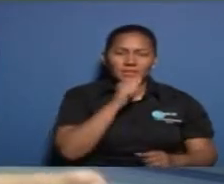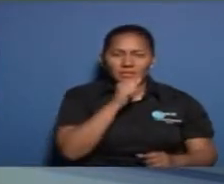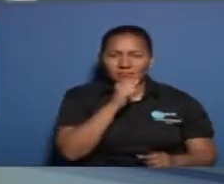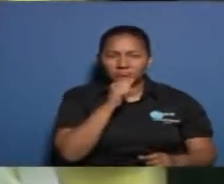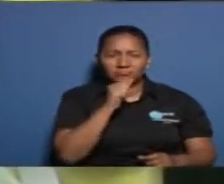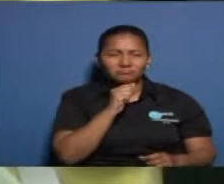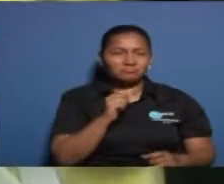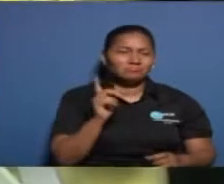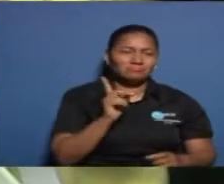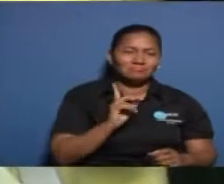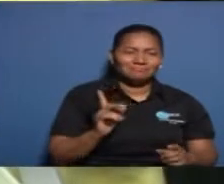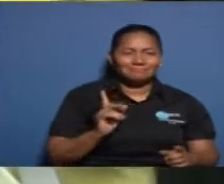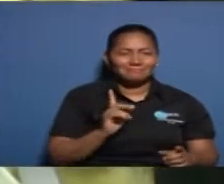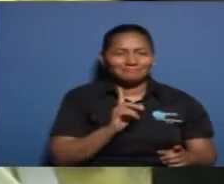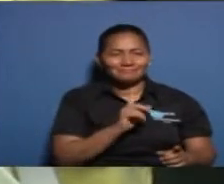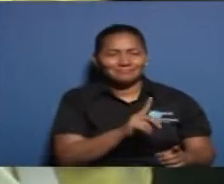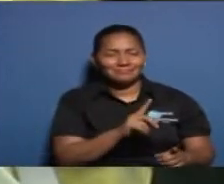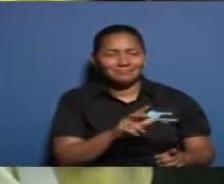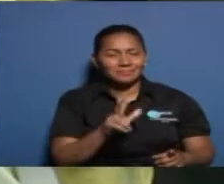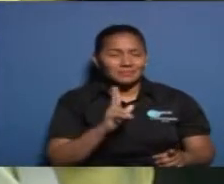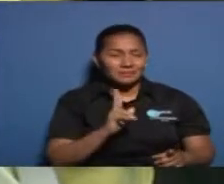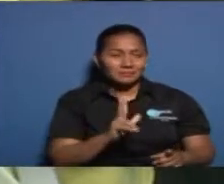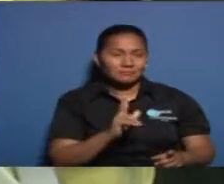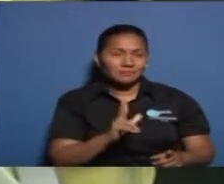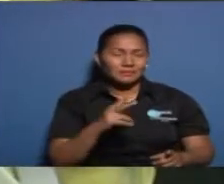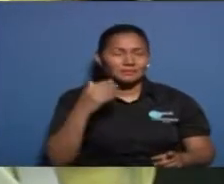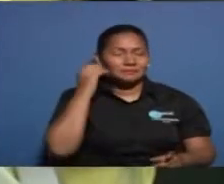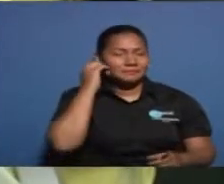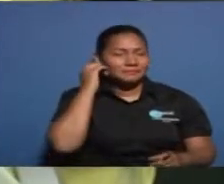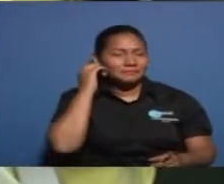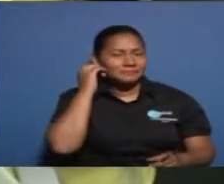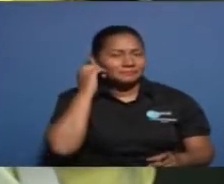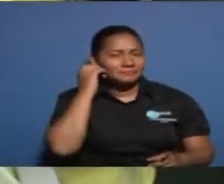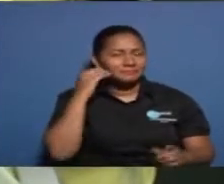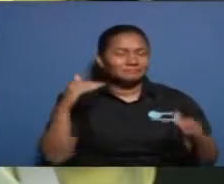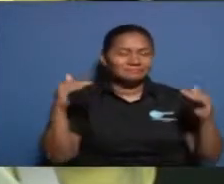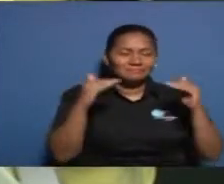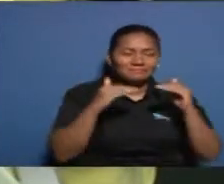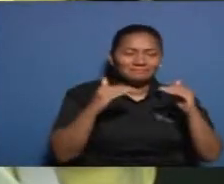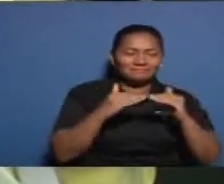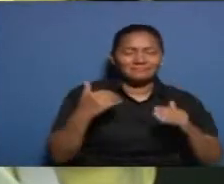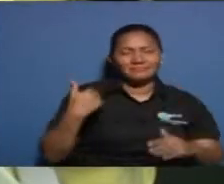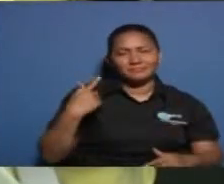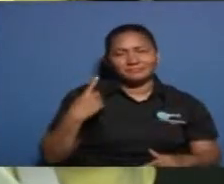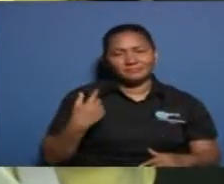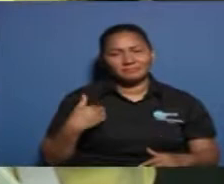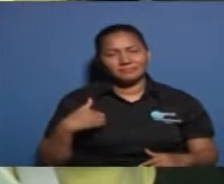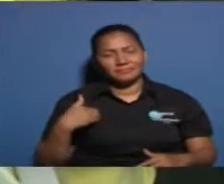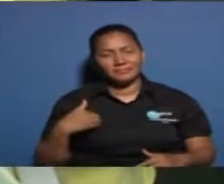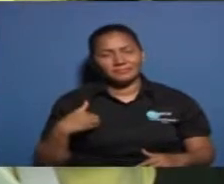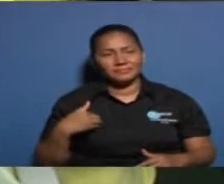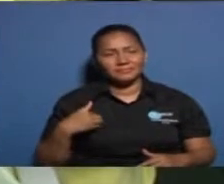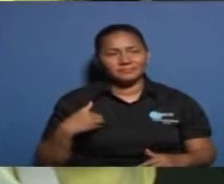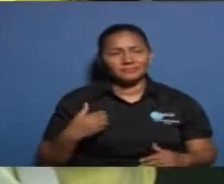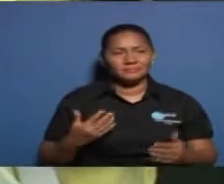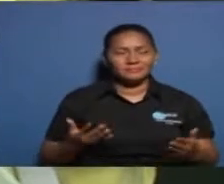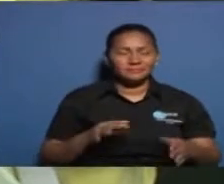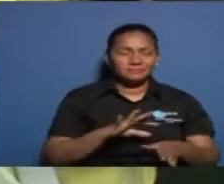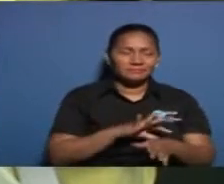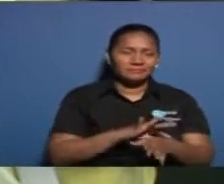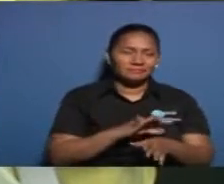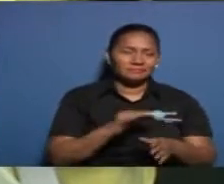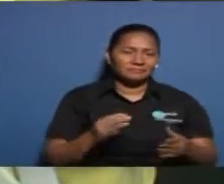no te dejes que hay tres mujeres y tres contra uno pero así ha sido la humanidad y si es necesario